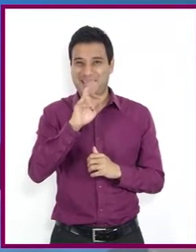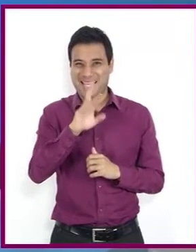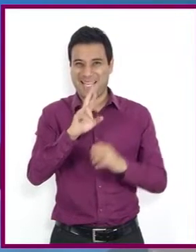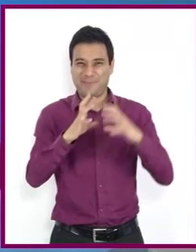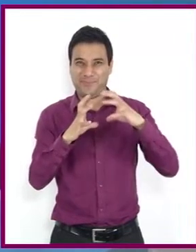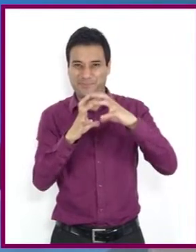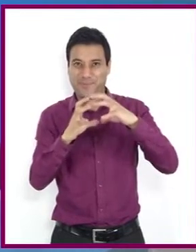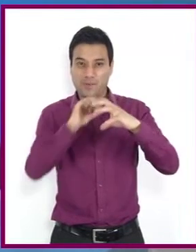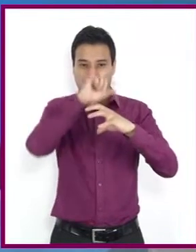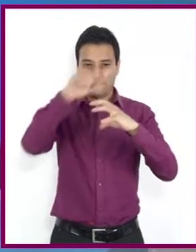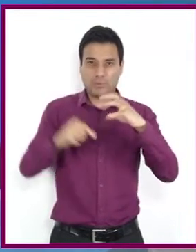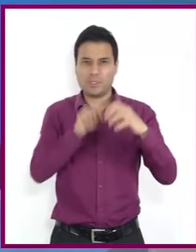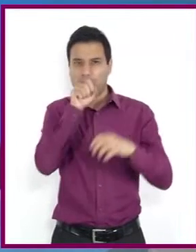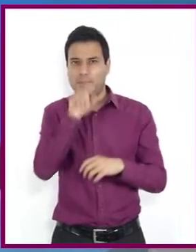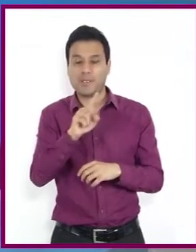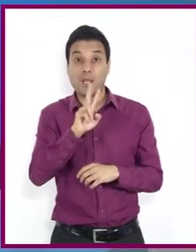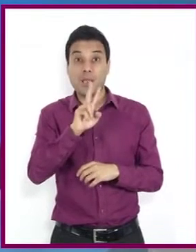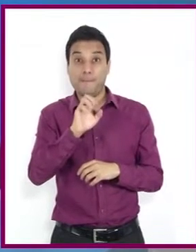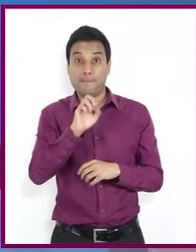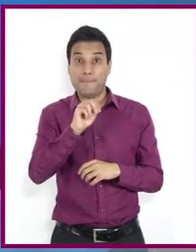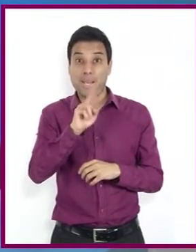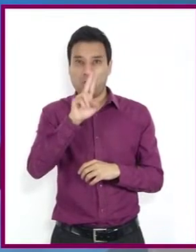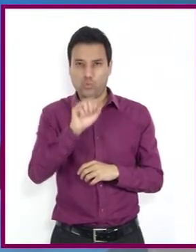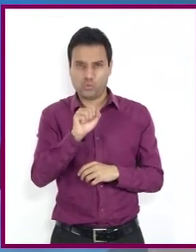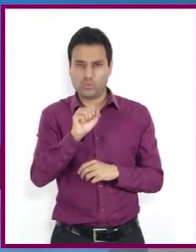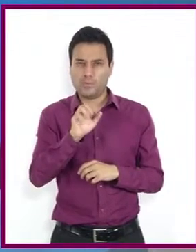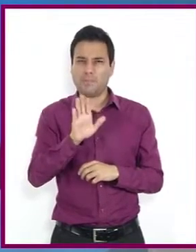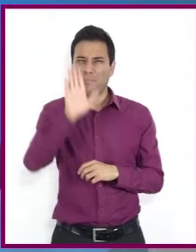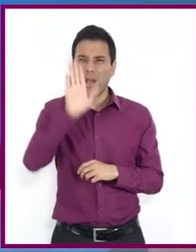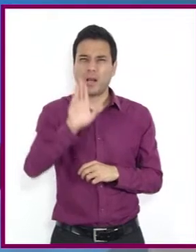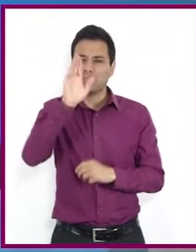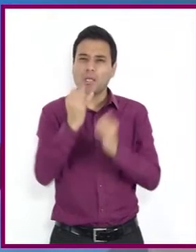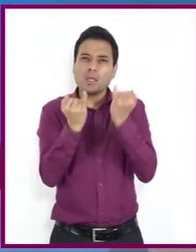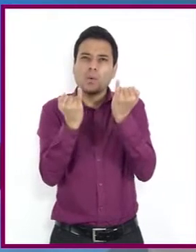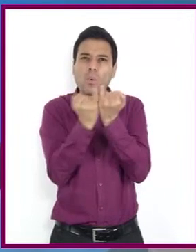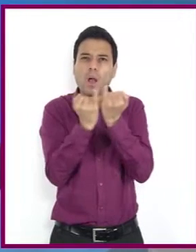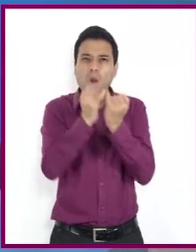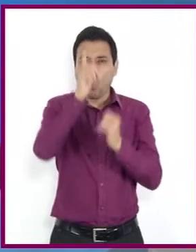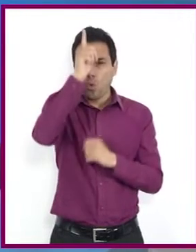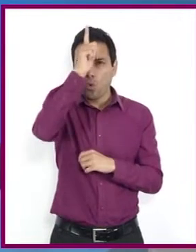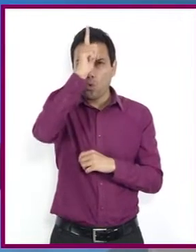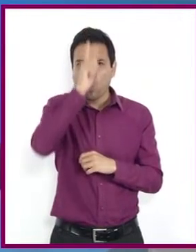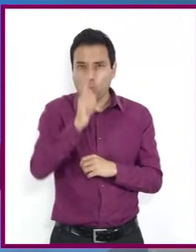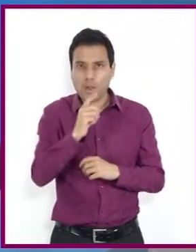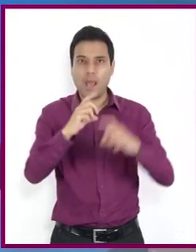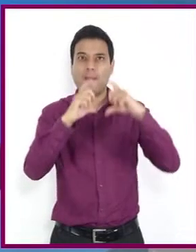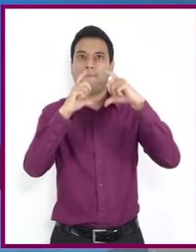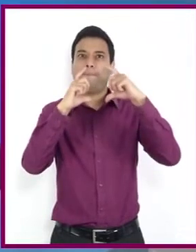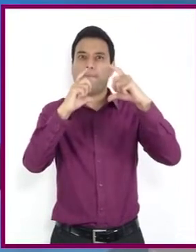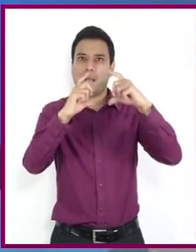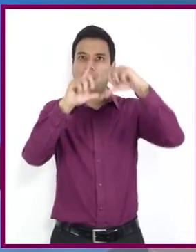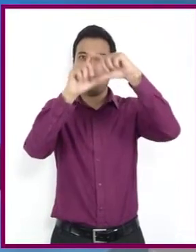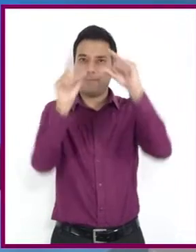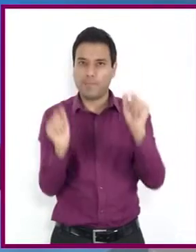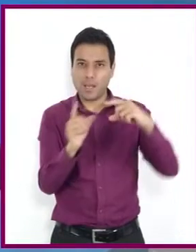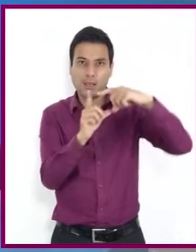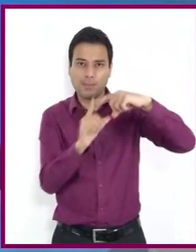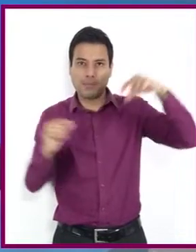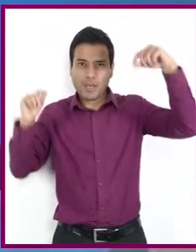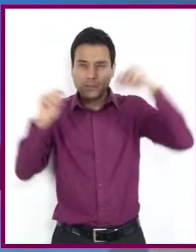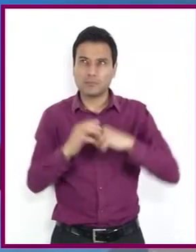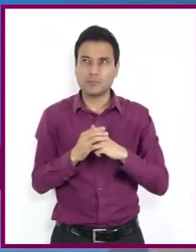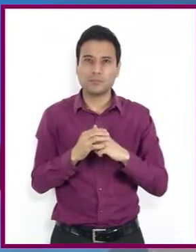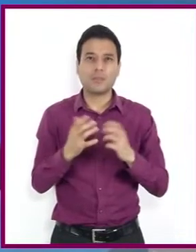Venus pasa por fases similares a las de la Luna terrestre confirmaron la validez del sistema heliocéntrico